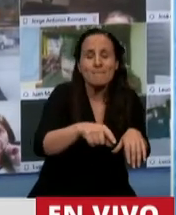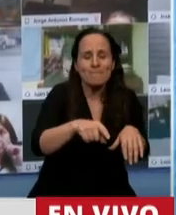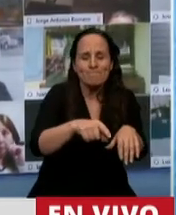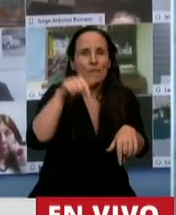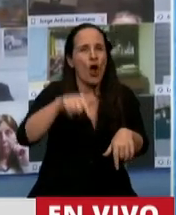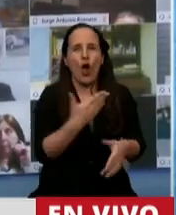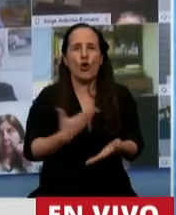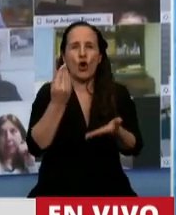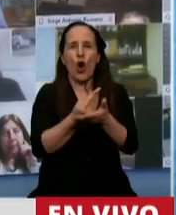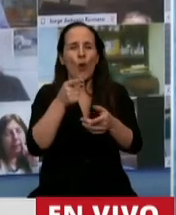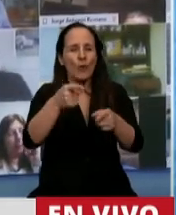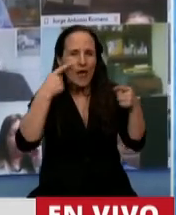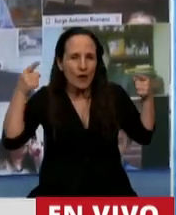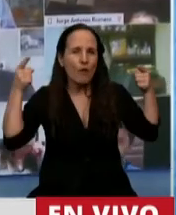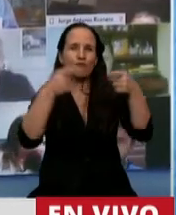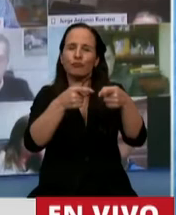proyecto vuelve a levantar